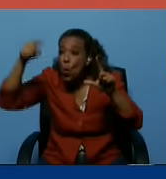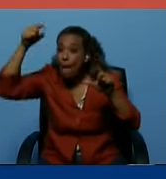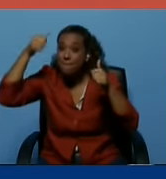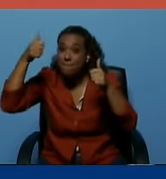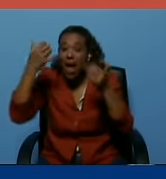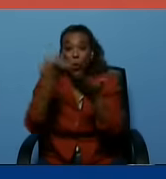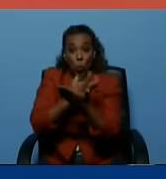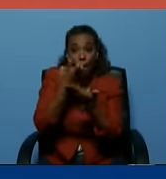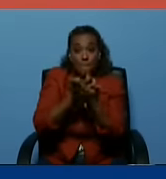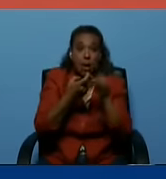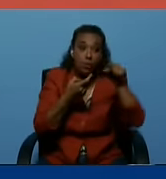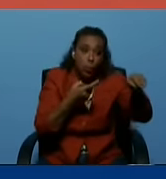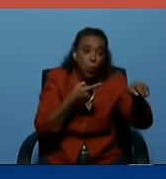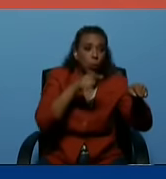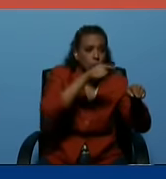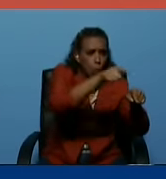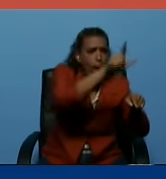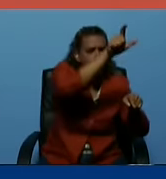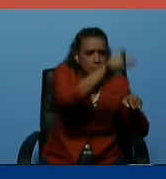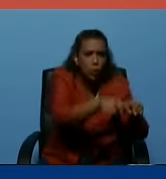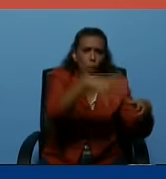hablo de la economía de ustedes,